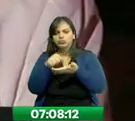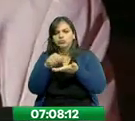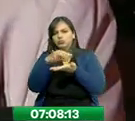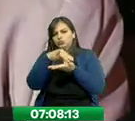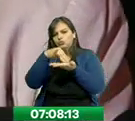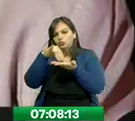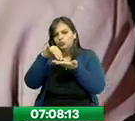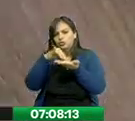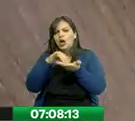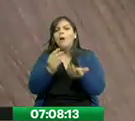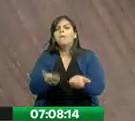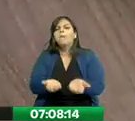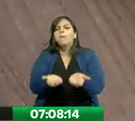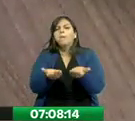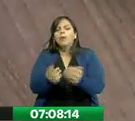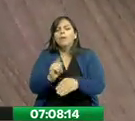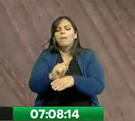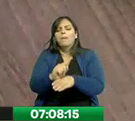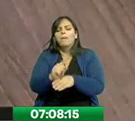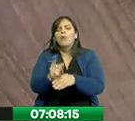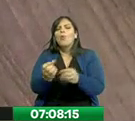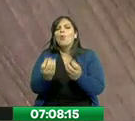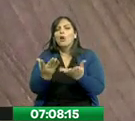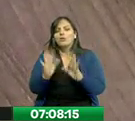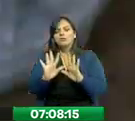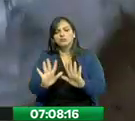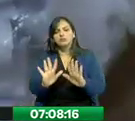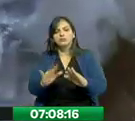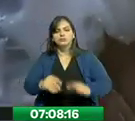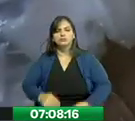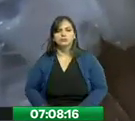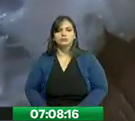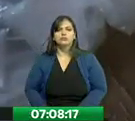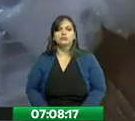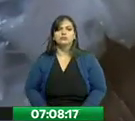peso de cada una de ellas. Entre las evidencias constan decenas de dosis de droga.